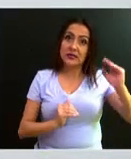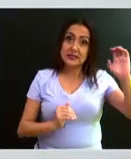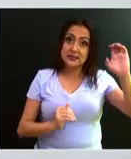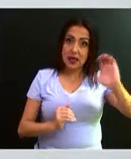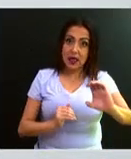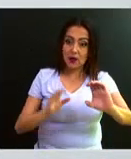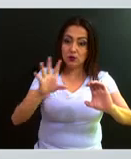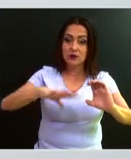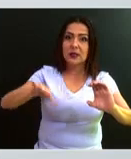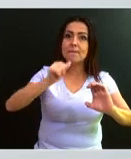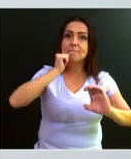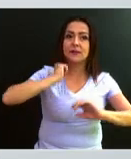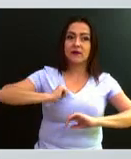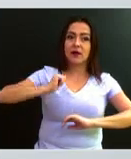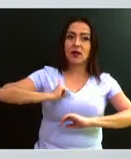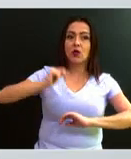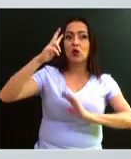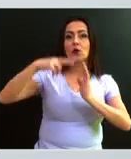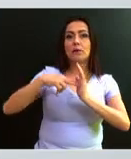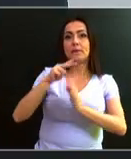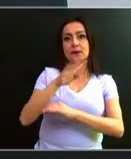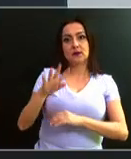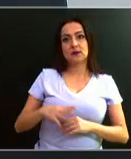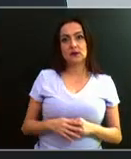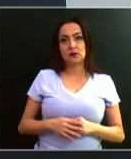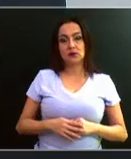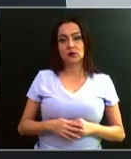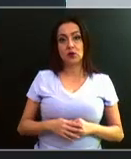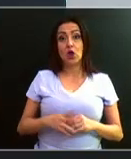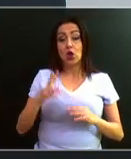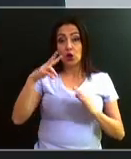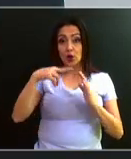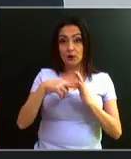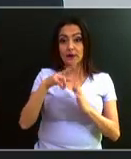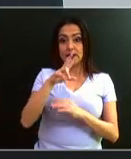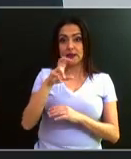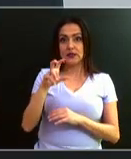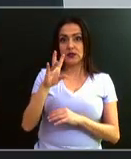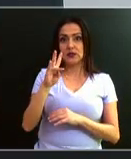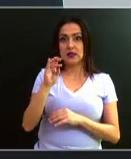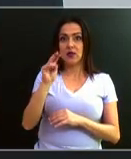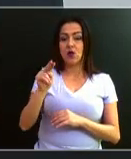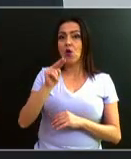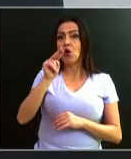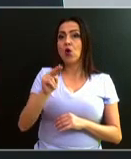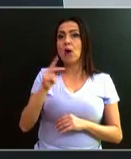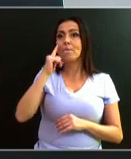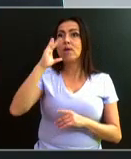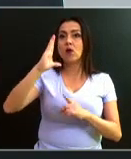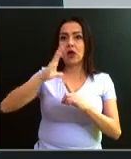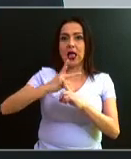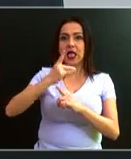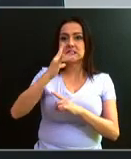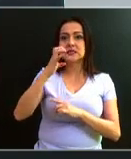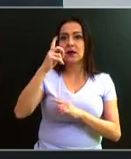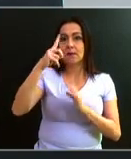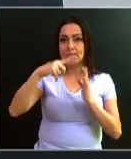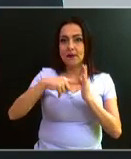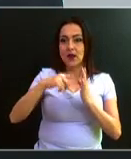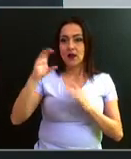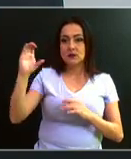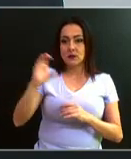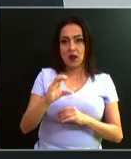del sector privado para 2025 sea de 2,370 colones por cada 100,000 colones de